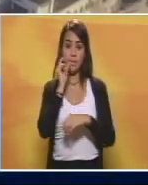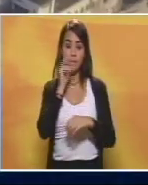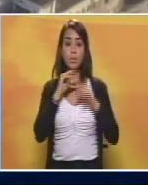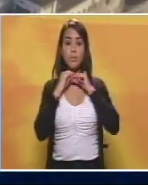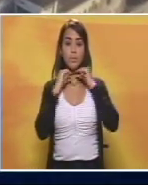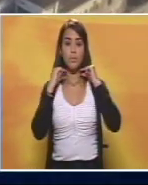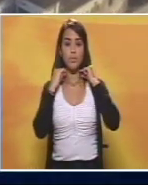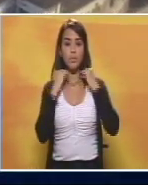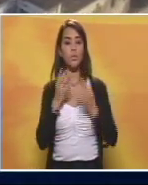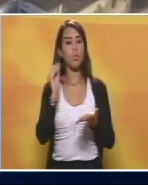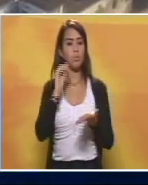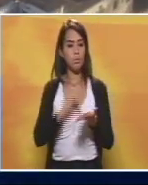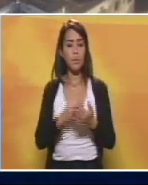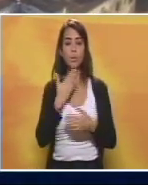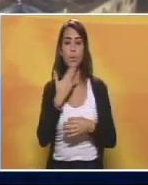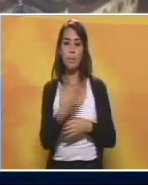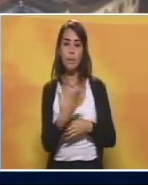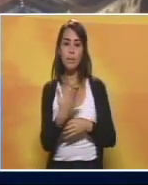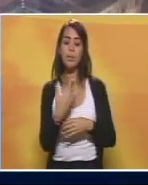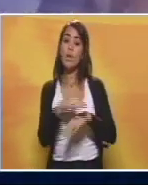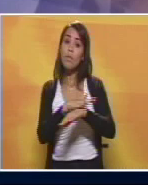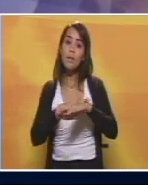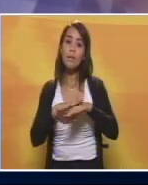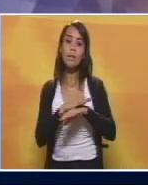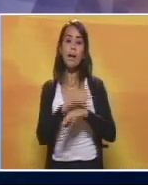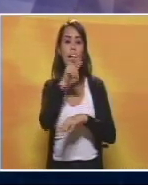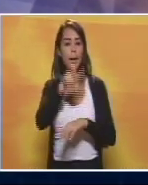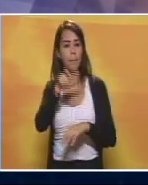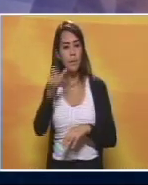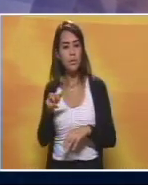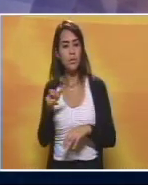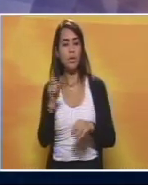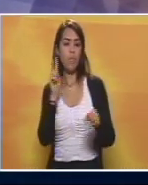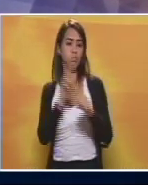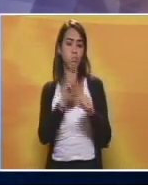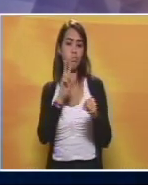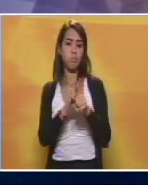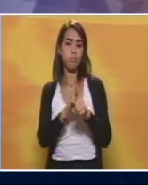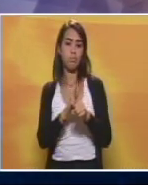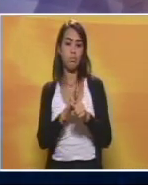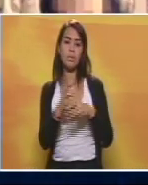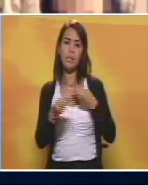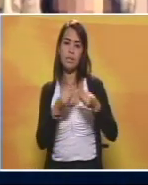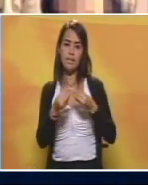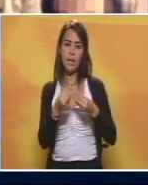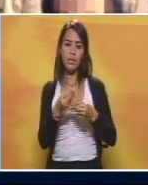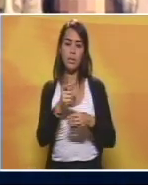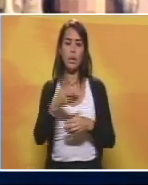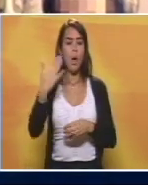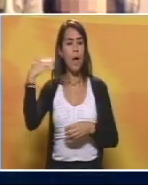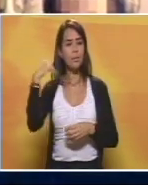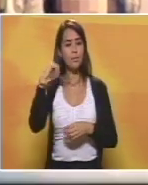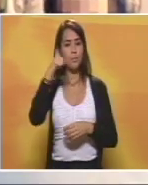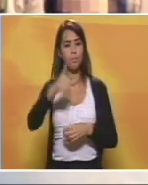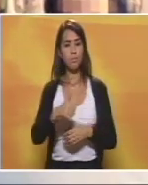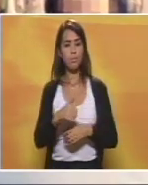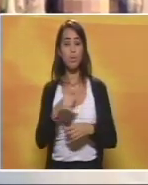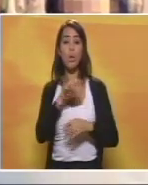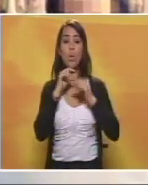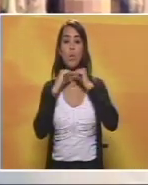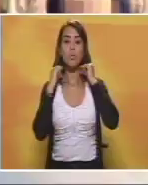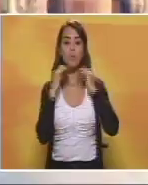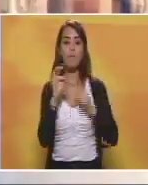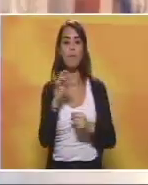silva reiterará su pedido de perdón a la ciudadanía por los casos de abusos sexuales cometidos por décadas por el cura fernando